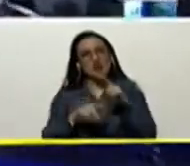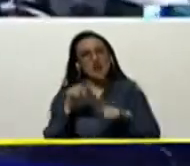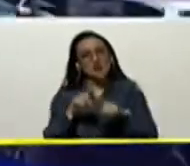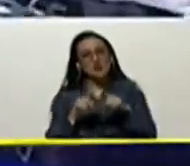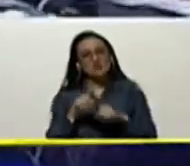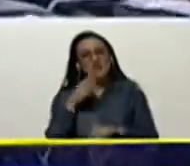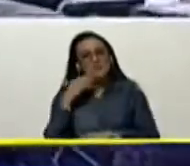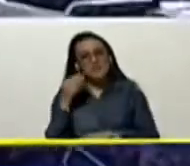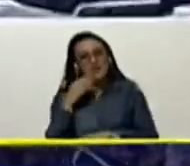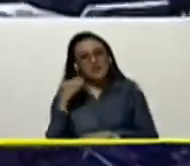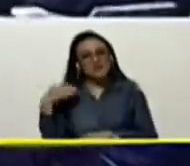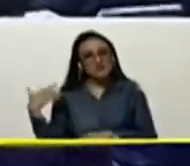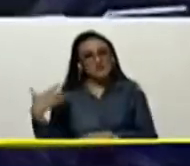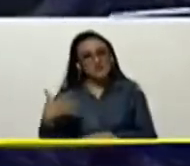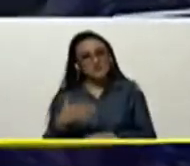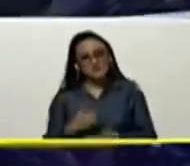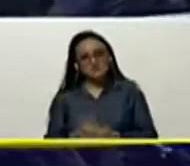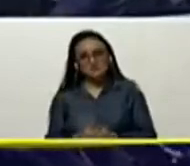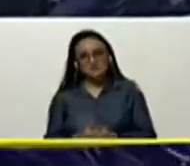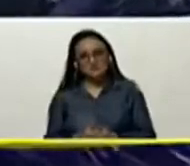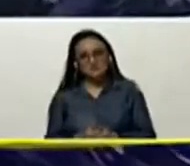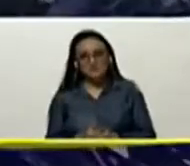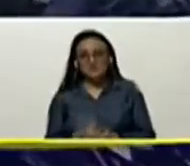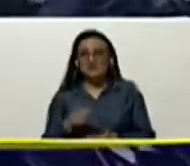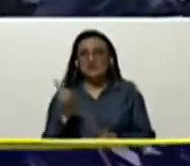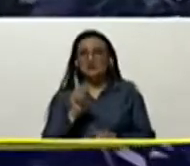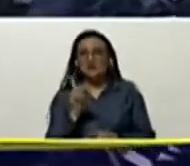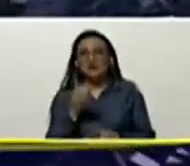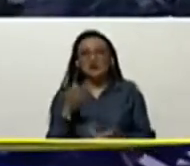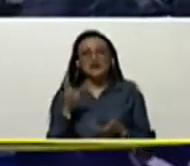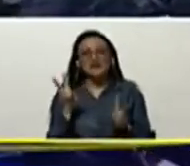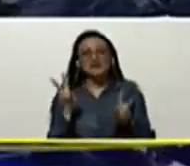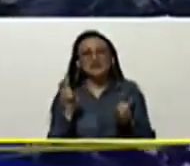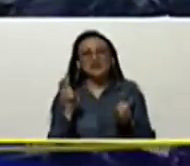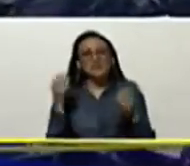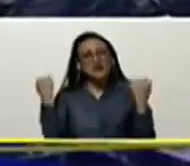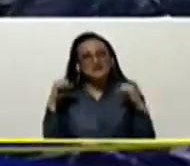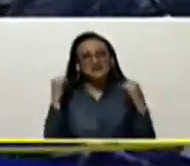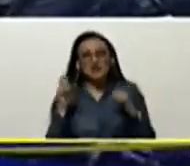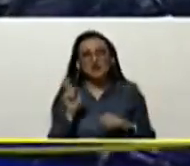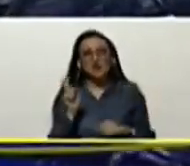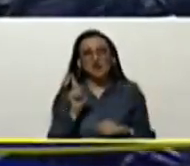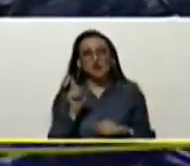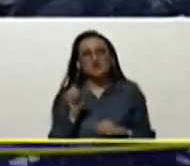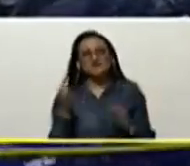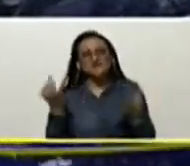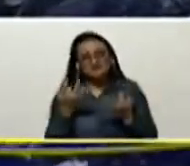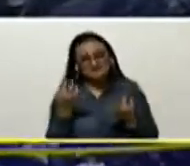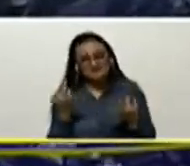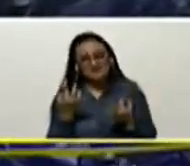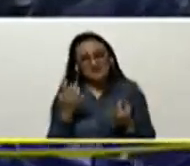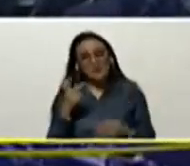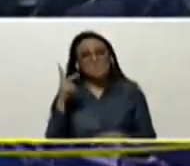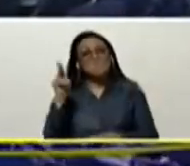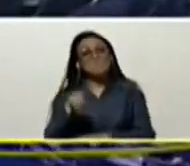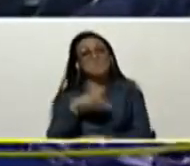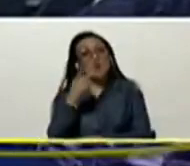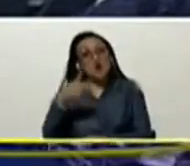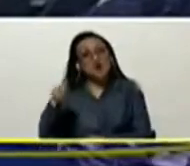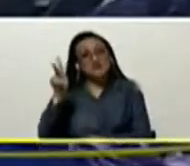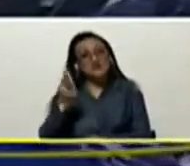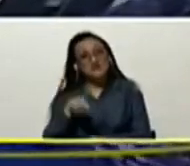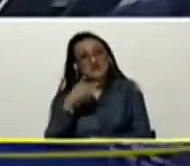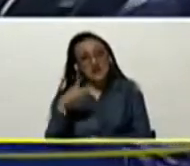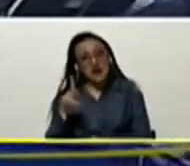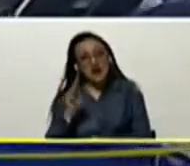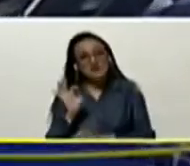prosa, vamos a decir, estrictamente de ensayo. Yo diría que es una prosa literaria, una prosa poética que